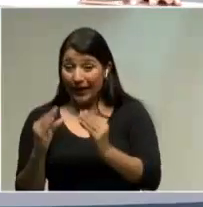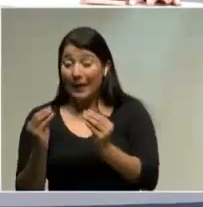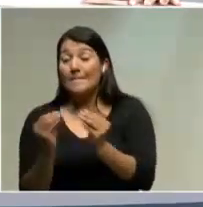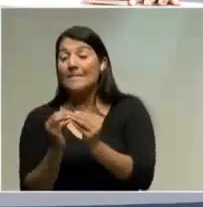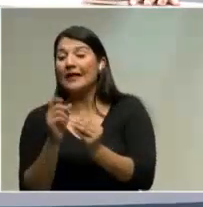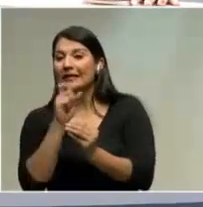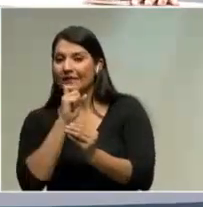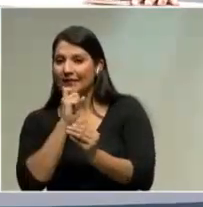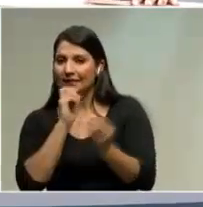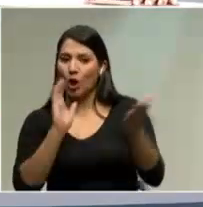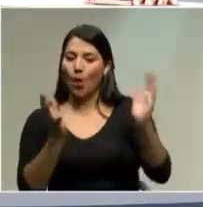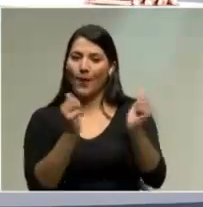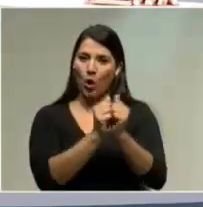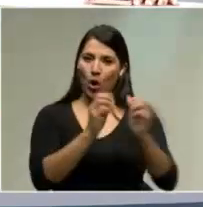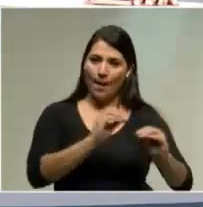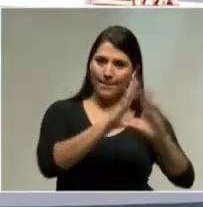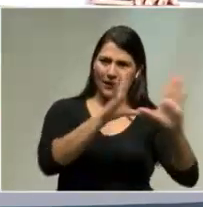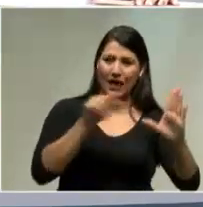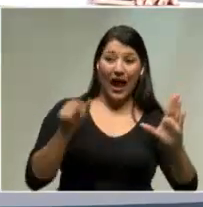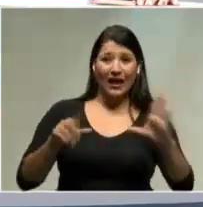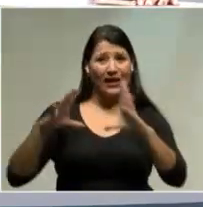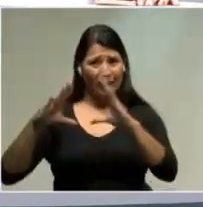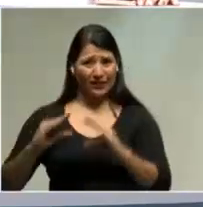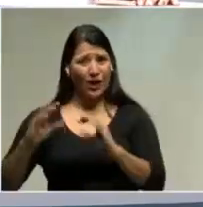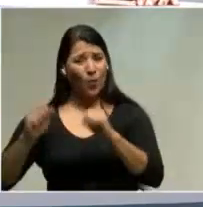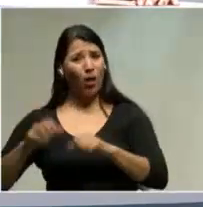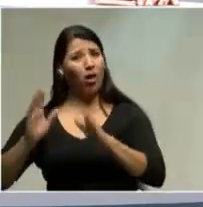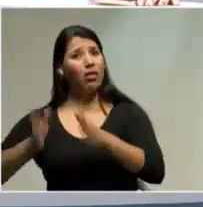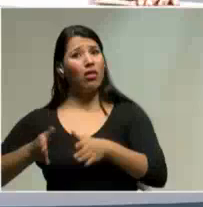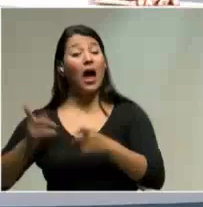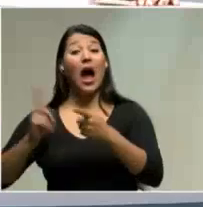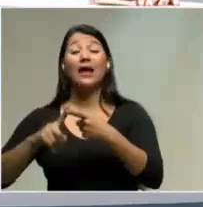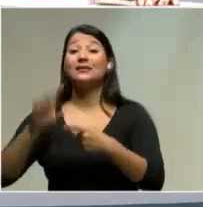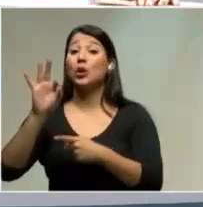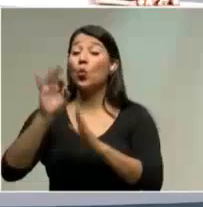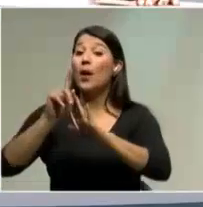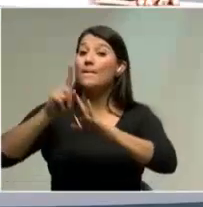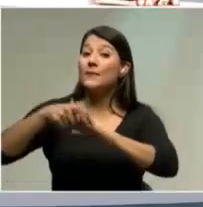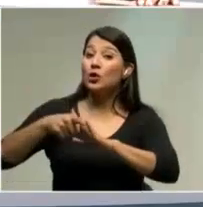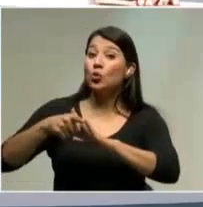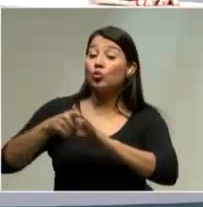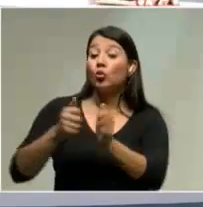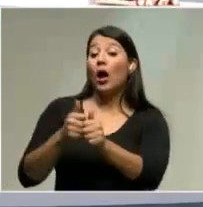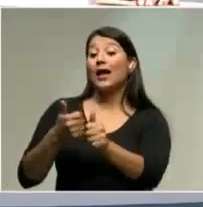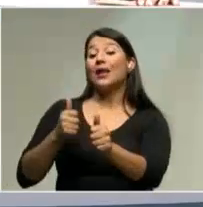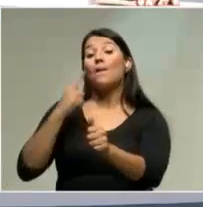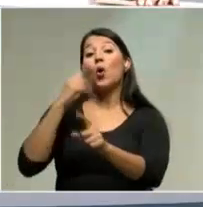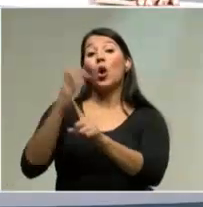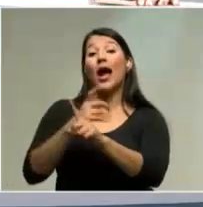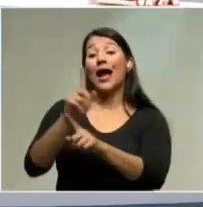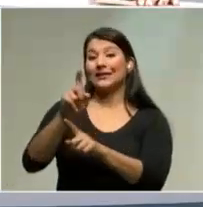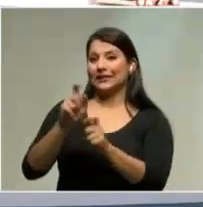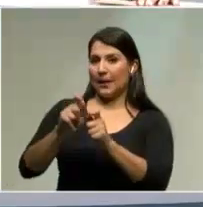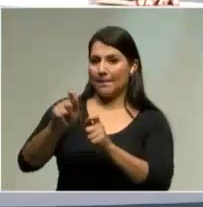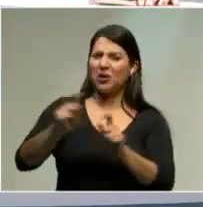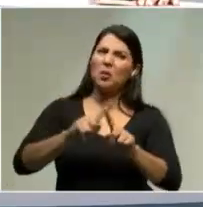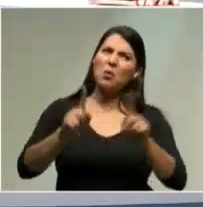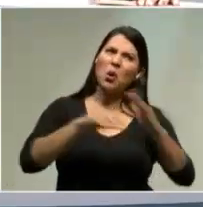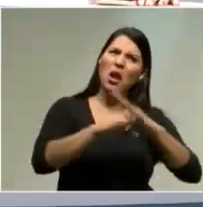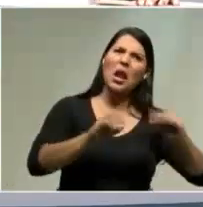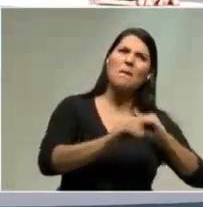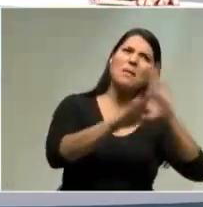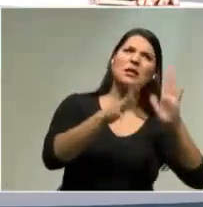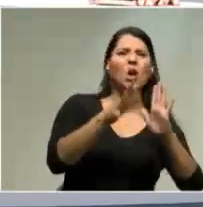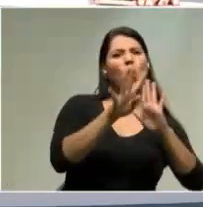la de la mañana. La de la tarde sí pueden durar hasta los 9 minutos de atraso por cada 100 metros, mientras que en la hora de la mañana pueden